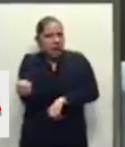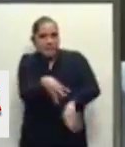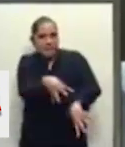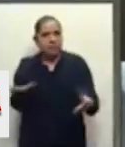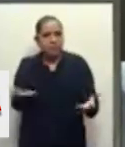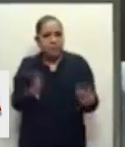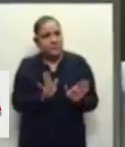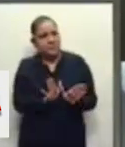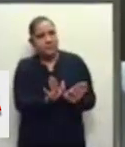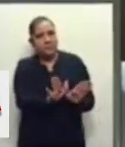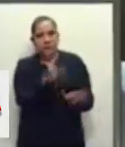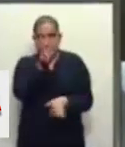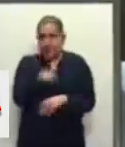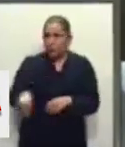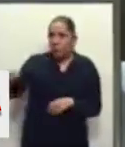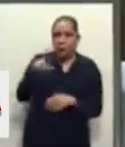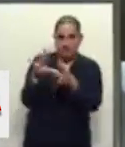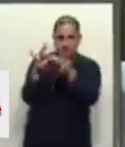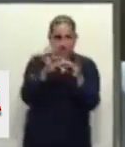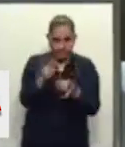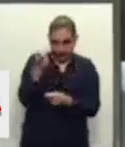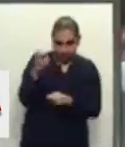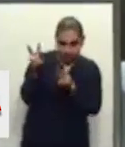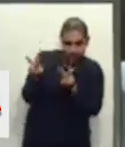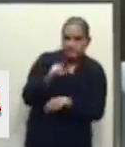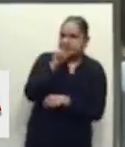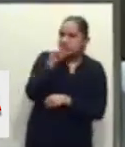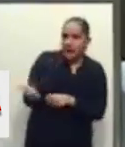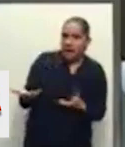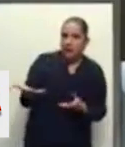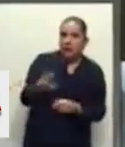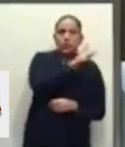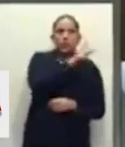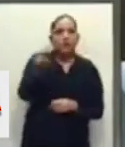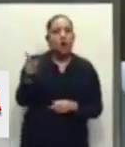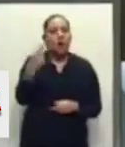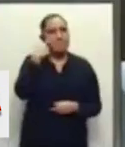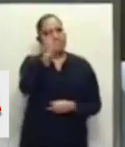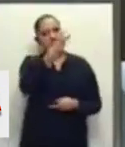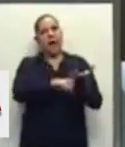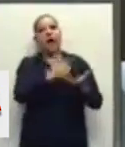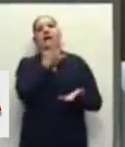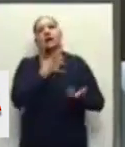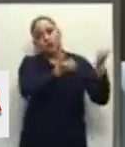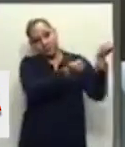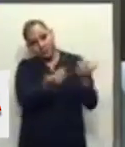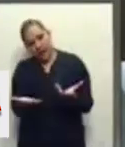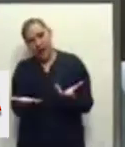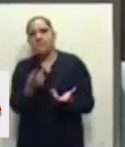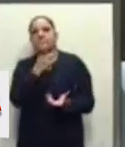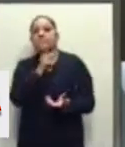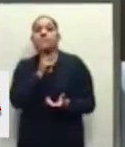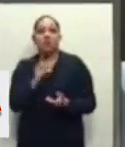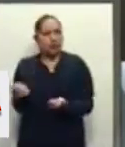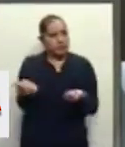eso. Nadie lo menciona, todo mundo habla de la importación y la importación. Nadie ha discutido que se debe